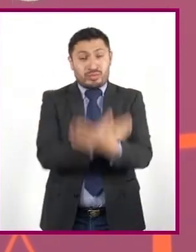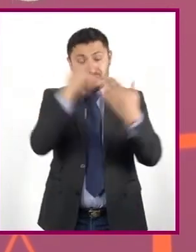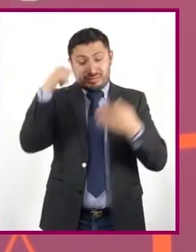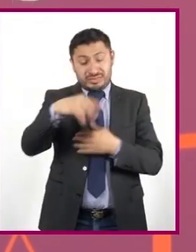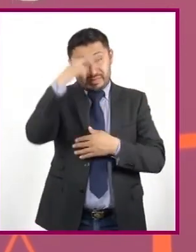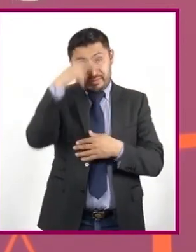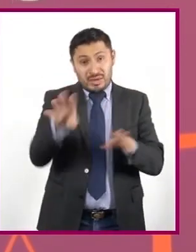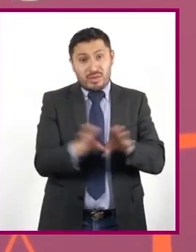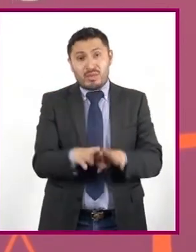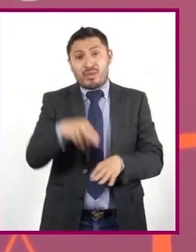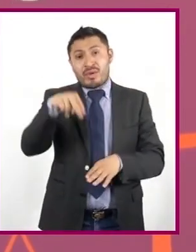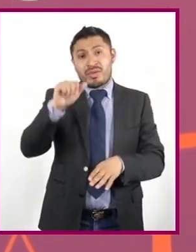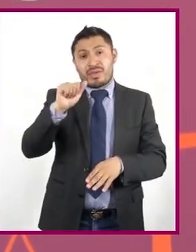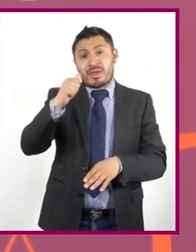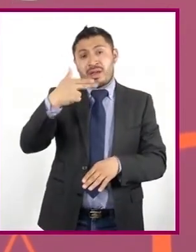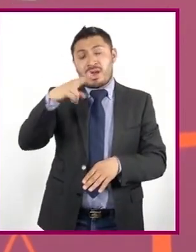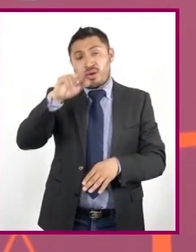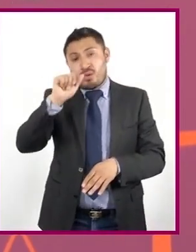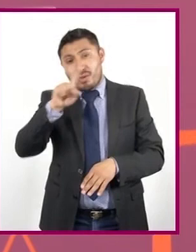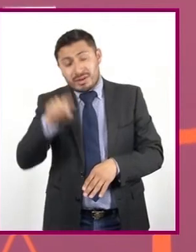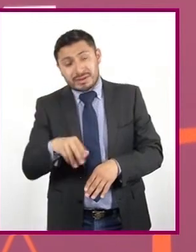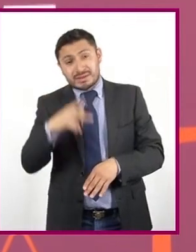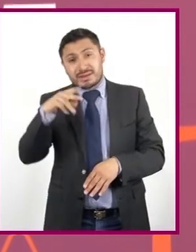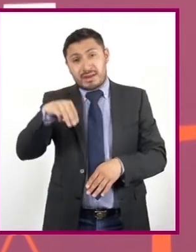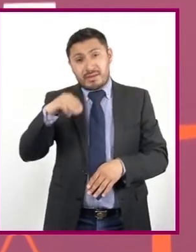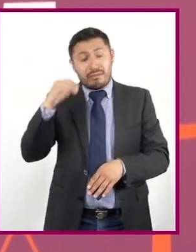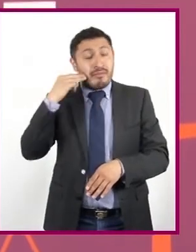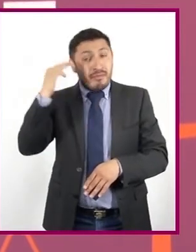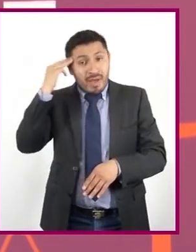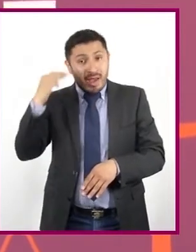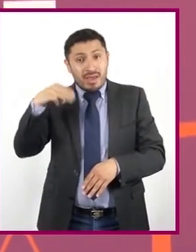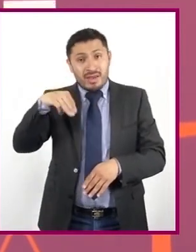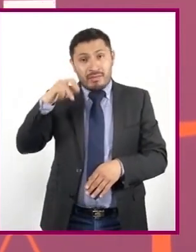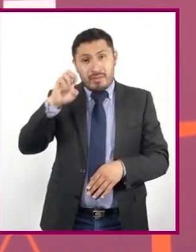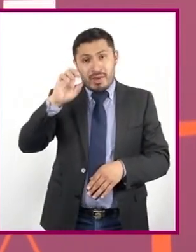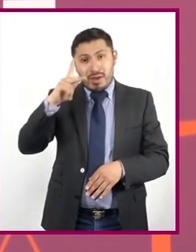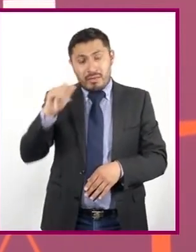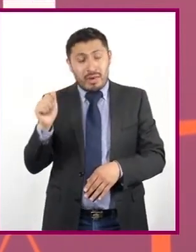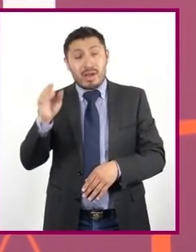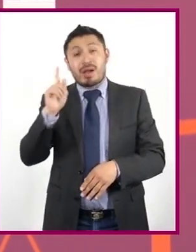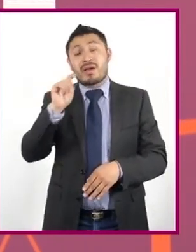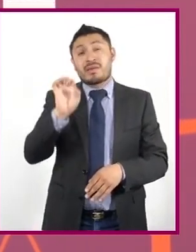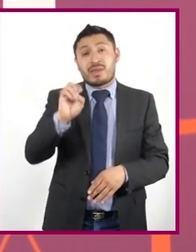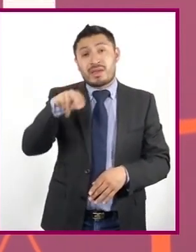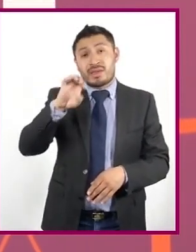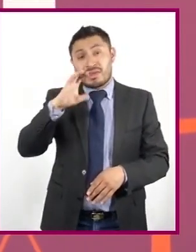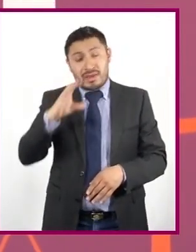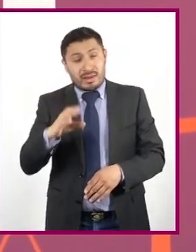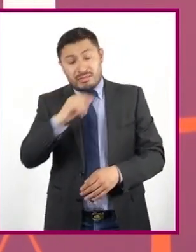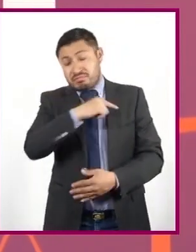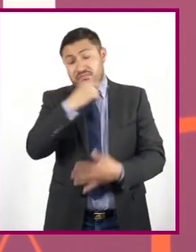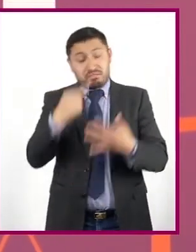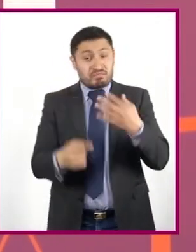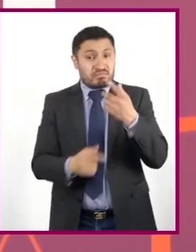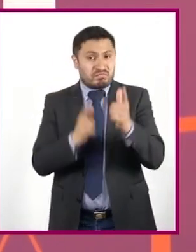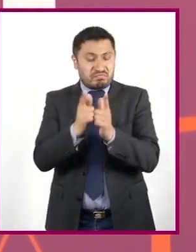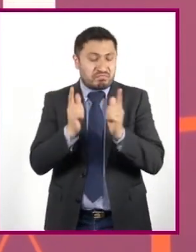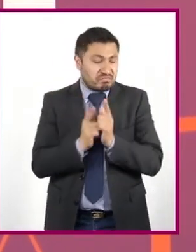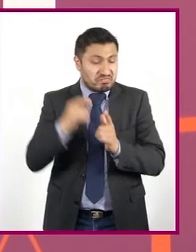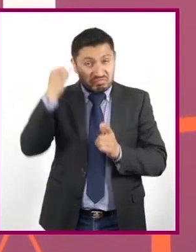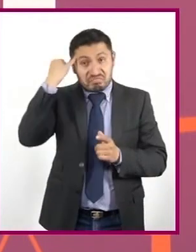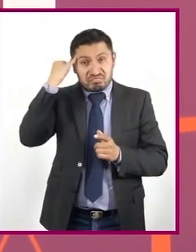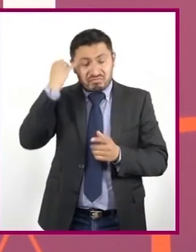los nahuas, pápagos, mayas, mepa o tenec, por mencionar solo algunos grupos